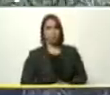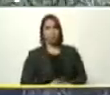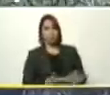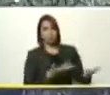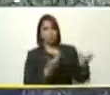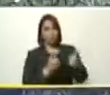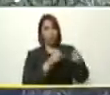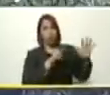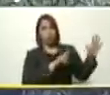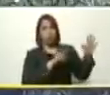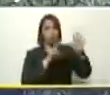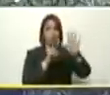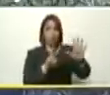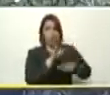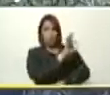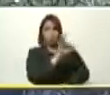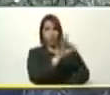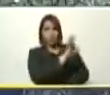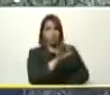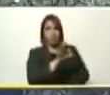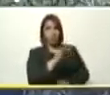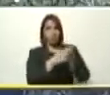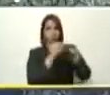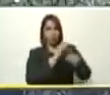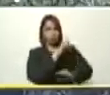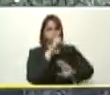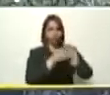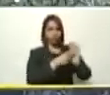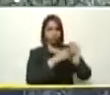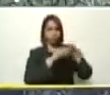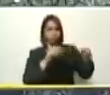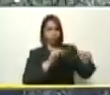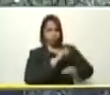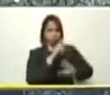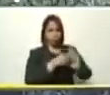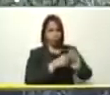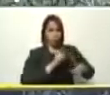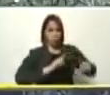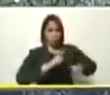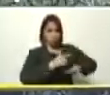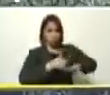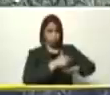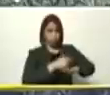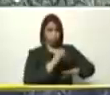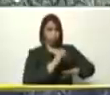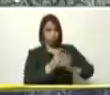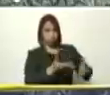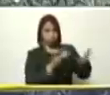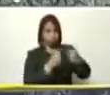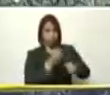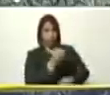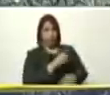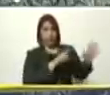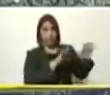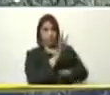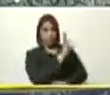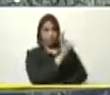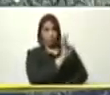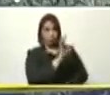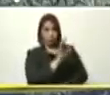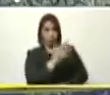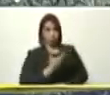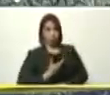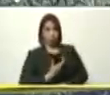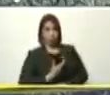el 87% del territorio en forma de gobernaciones, ha obtenido más del 65% del